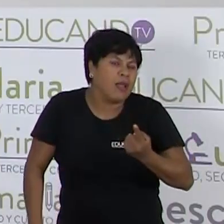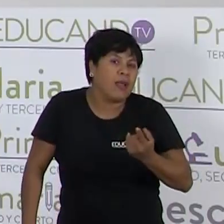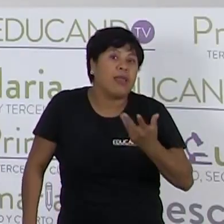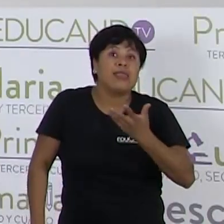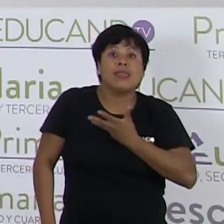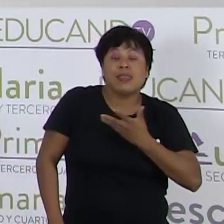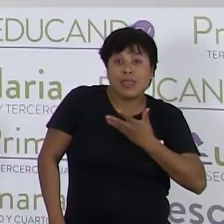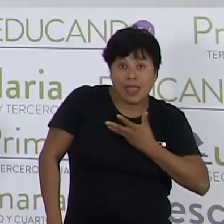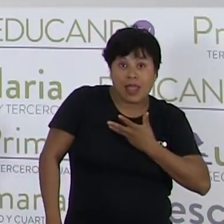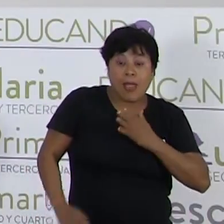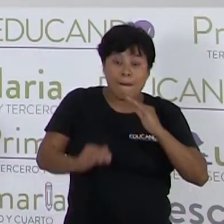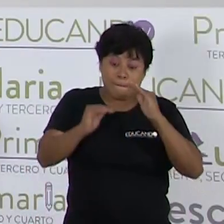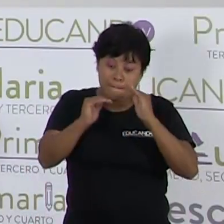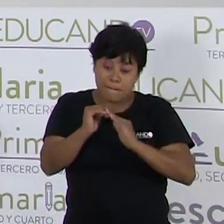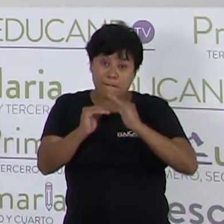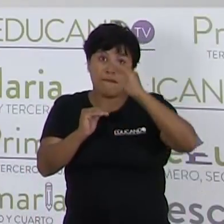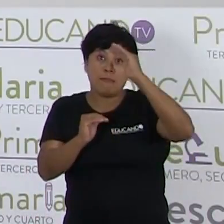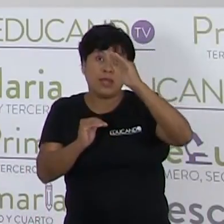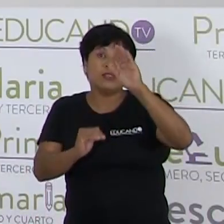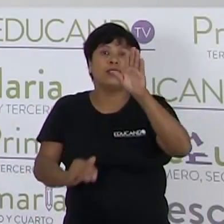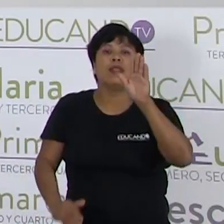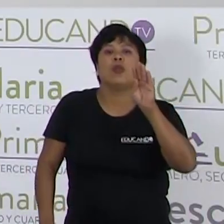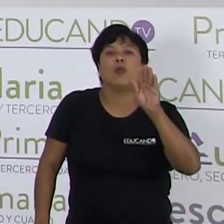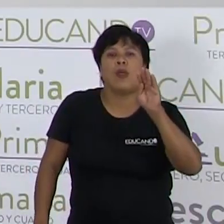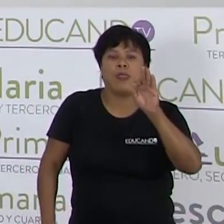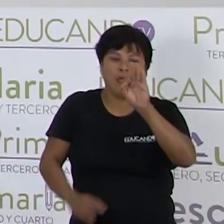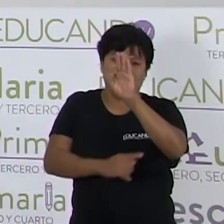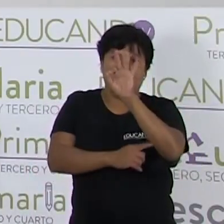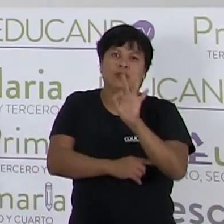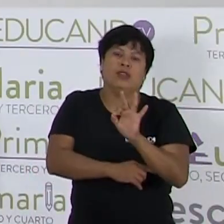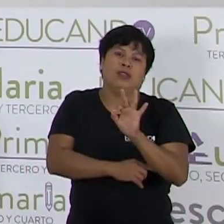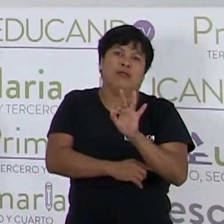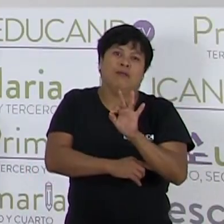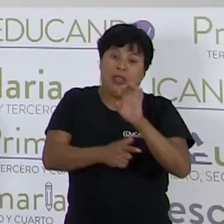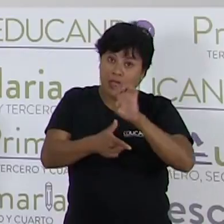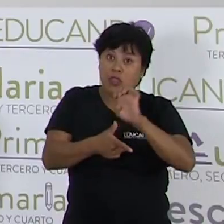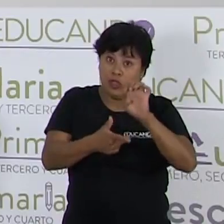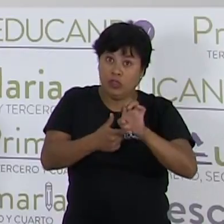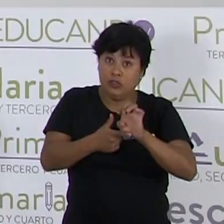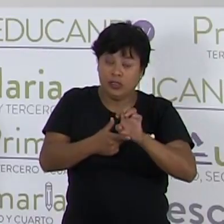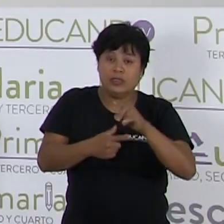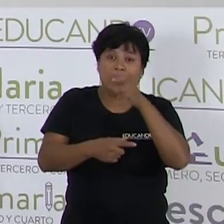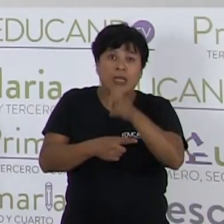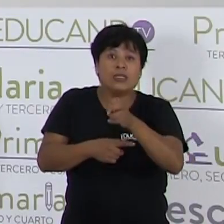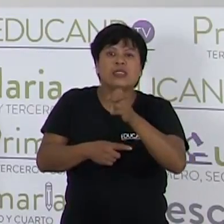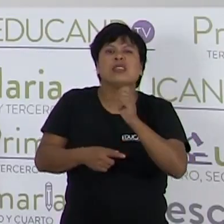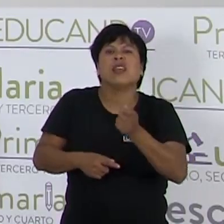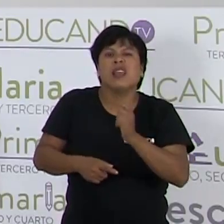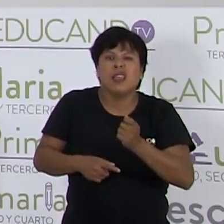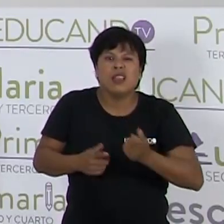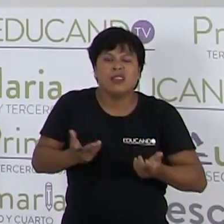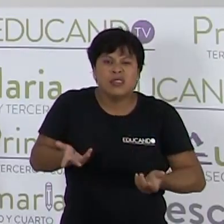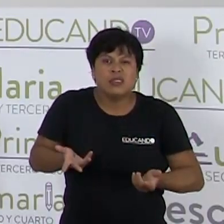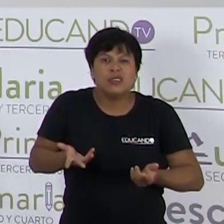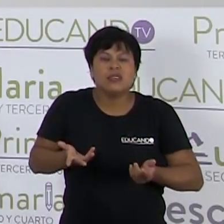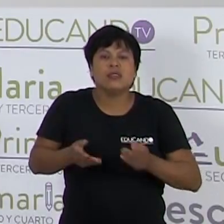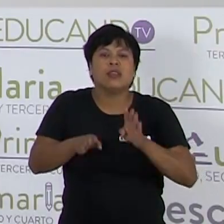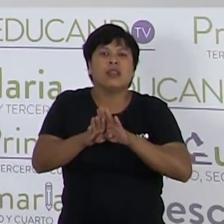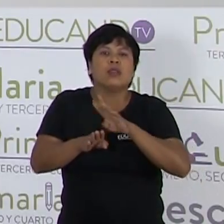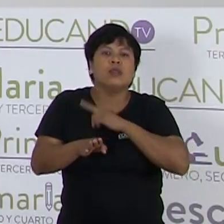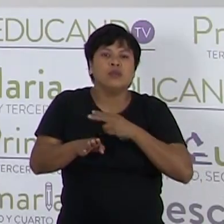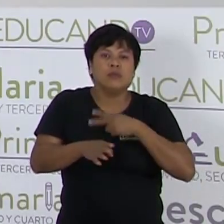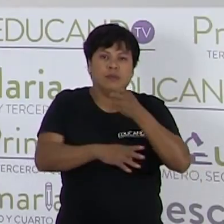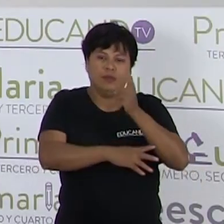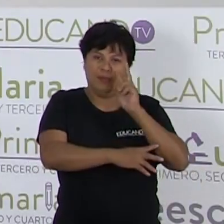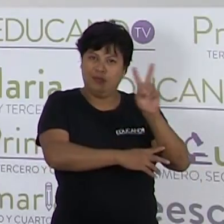tienen más de 90 grados. Entonces estamos hablando de